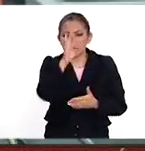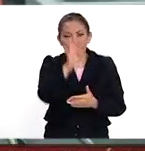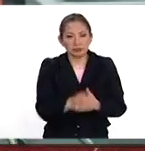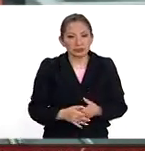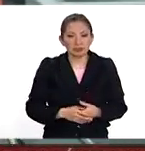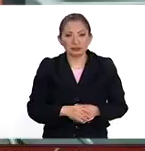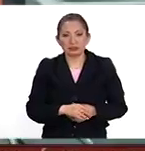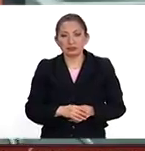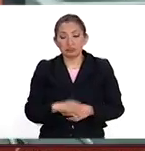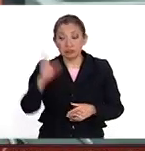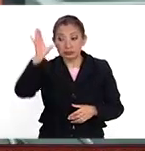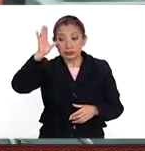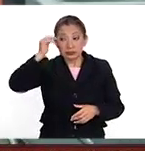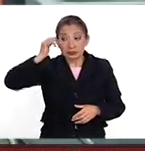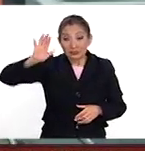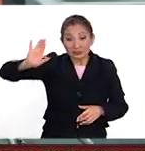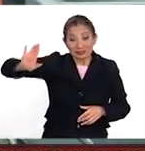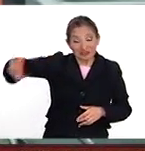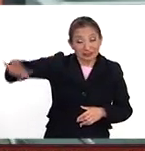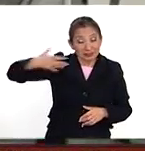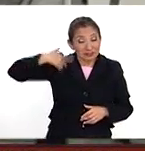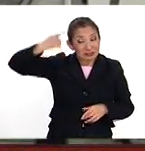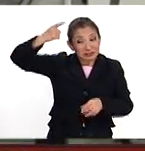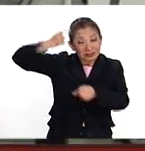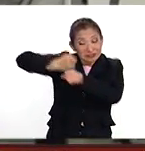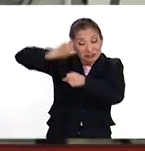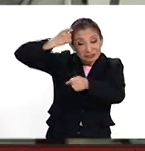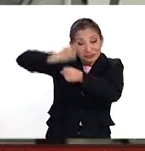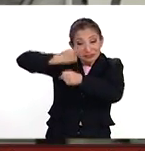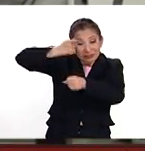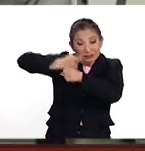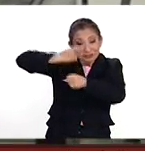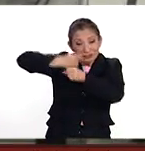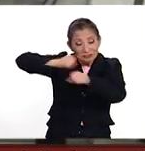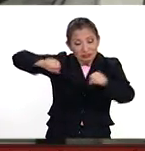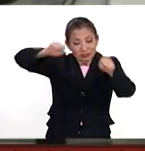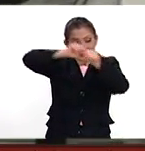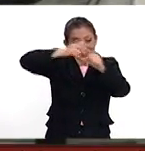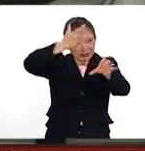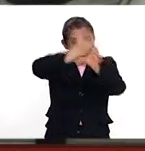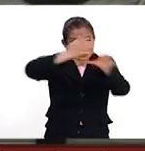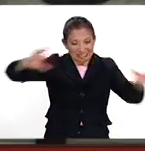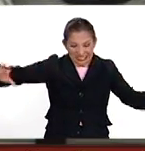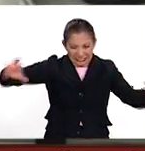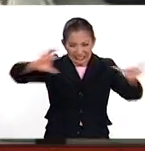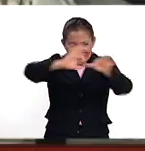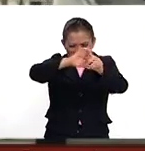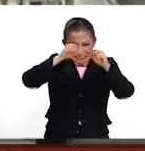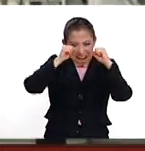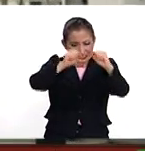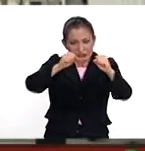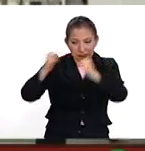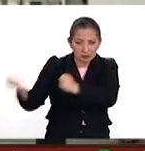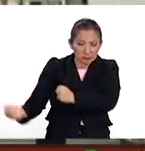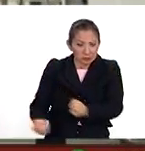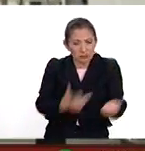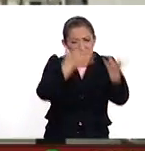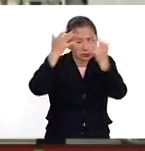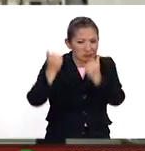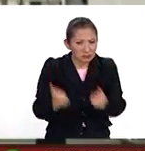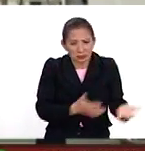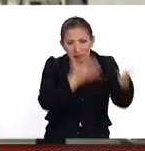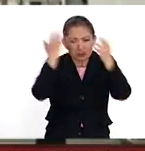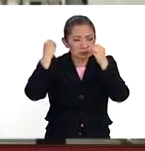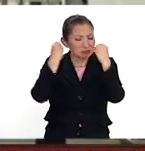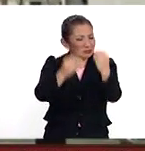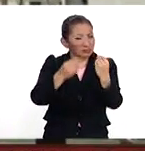10%. China es el principal socio comercial de Estados Unidos que le exporta tanto